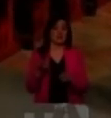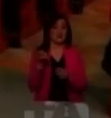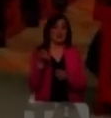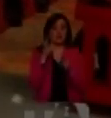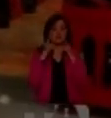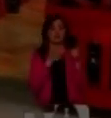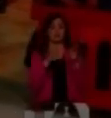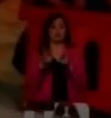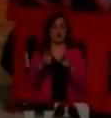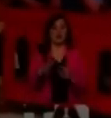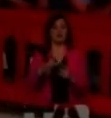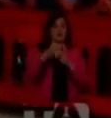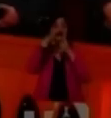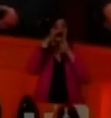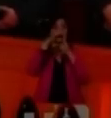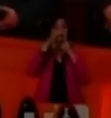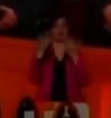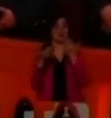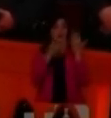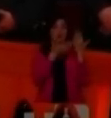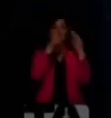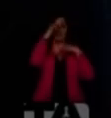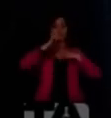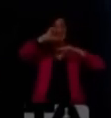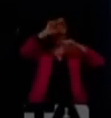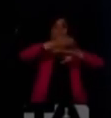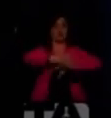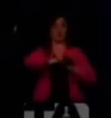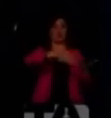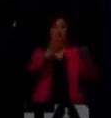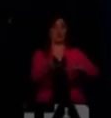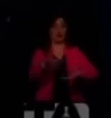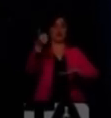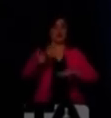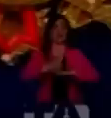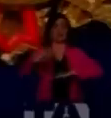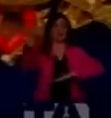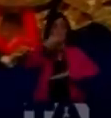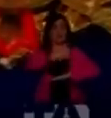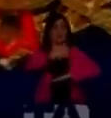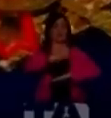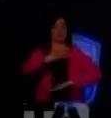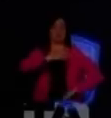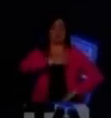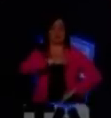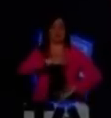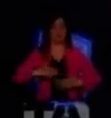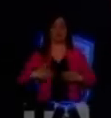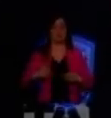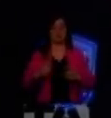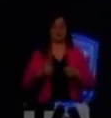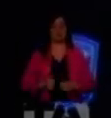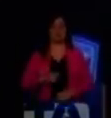En una ceremonia especial de ascenso y condecoración post-mortem, el alto mando policial entregó a sus familiares la medalla al valor. Es cierto